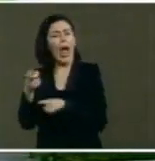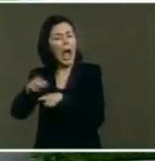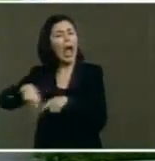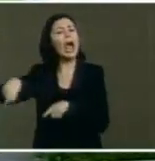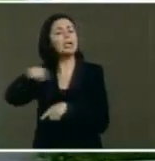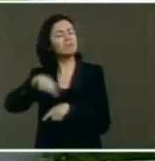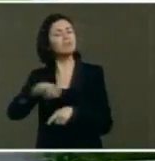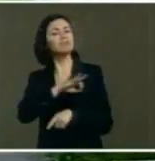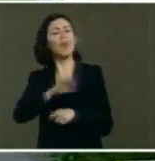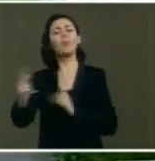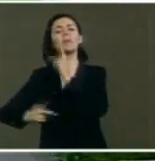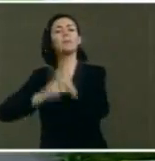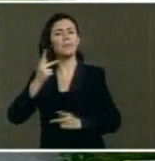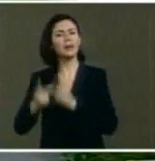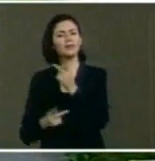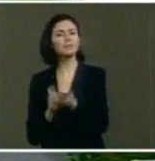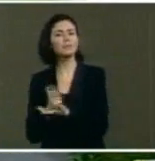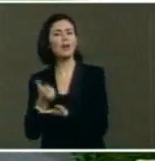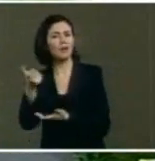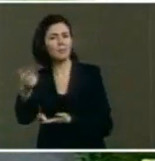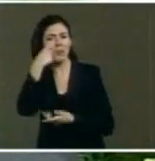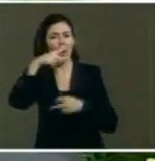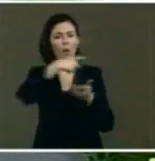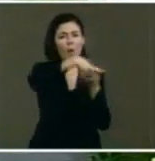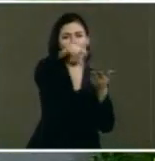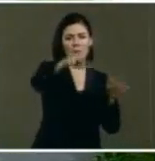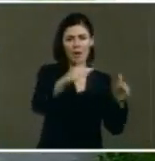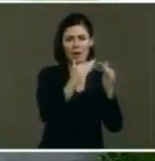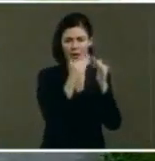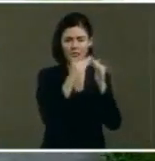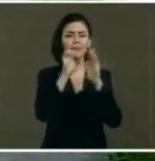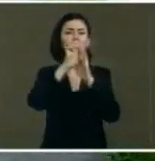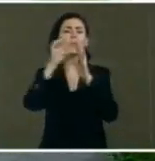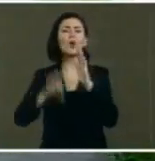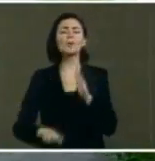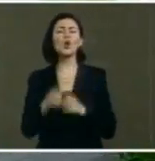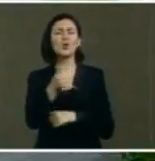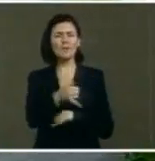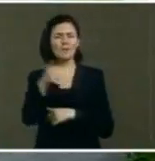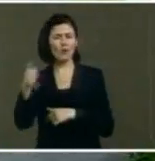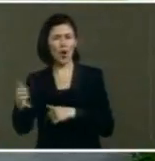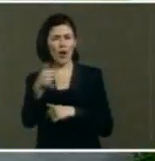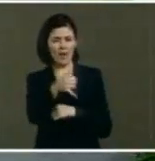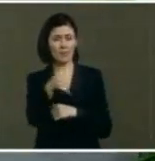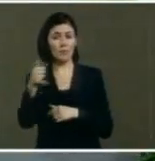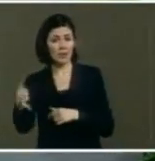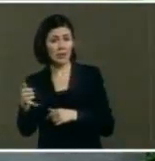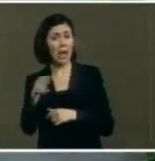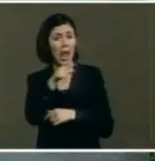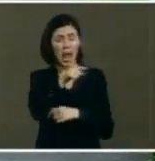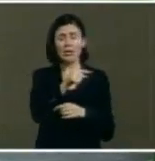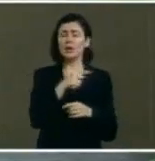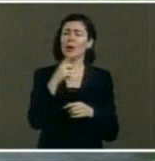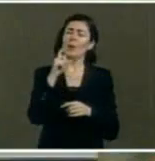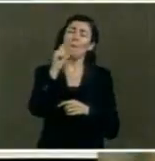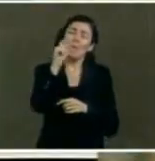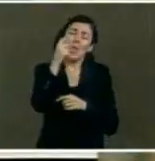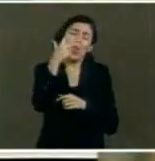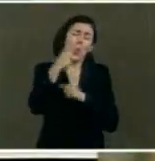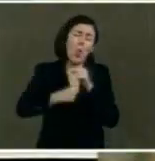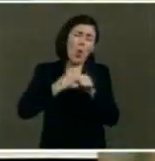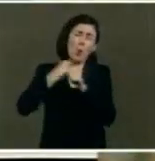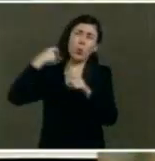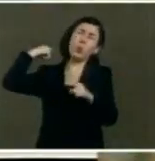al Infonavit le llevó 28 años entregar sus primeros 2 millones de créditos.